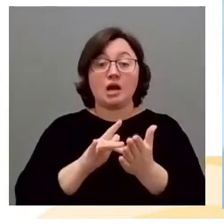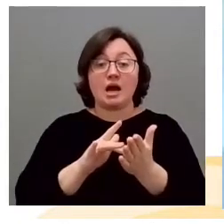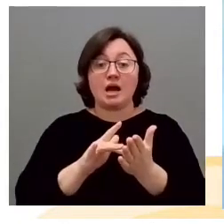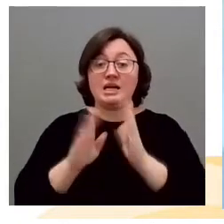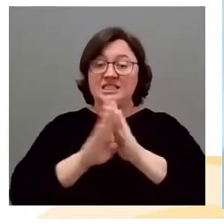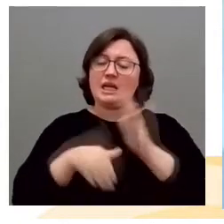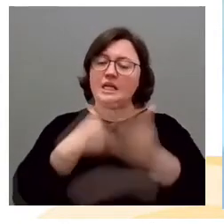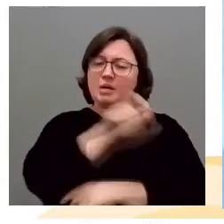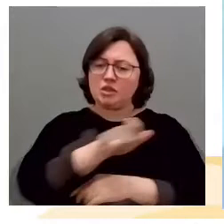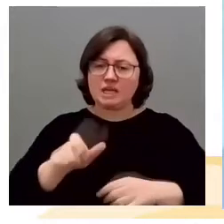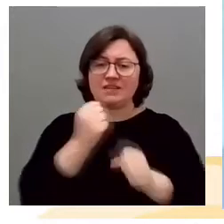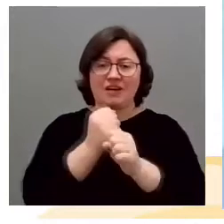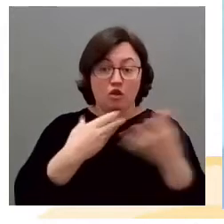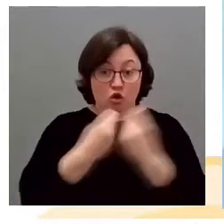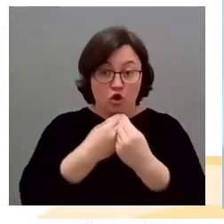de la ciudadanía.